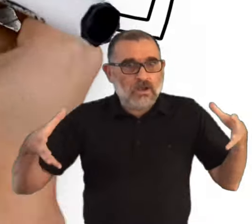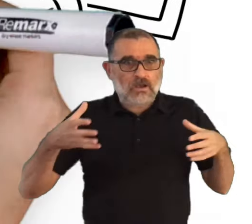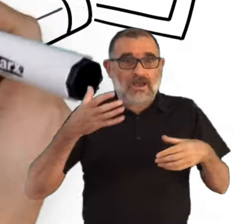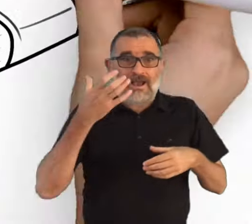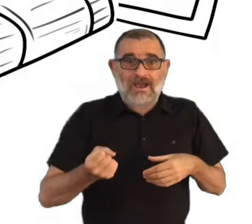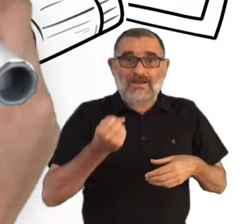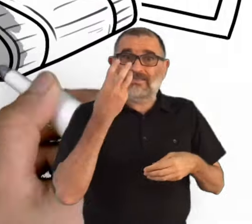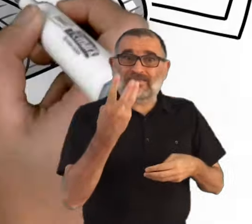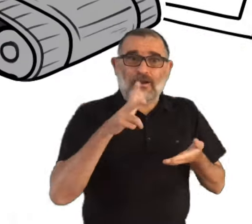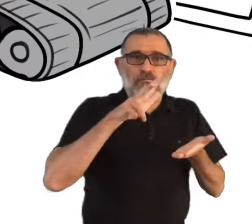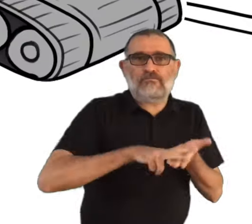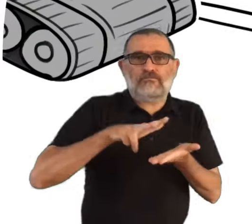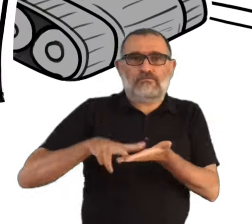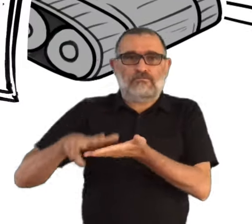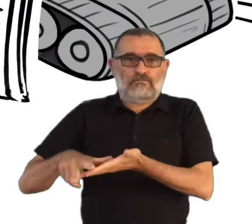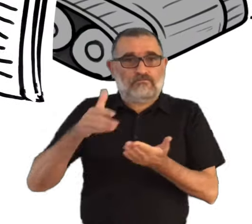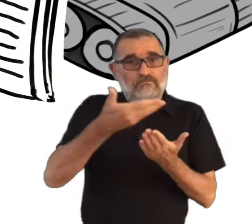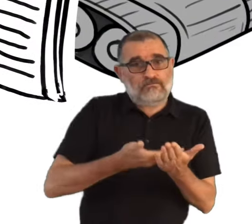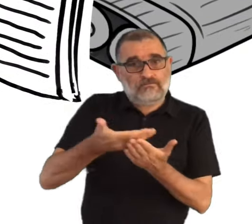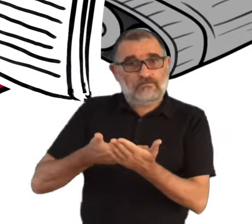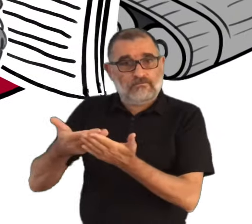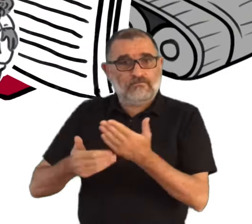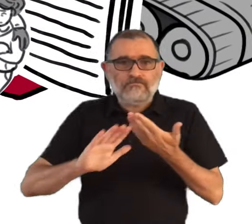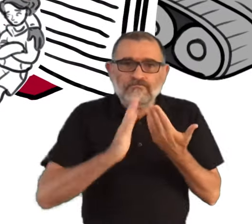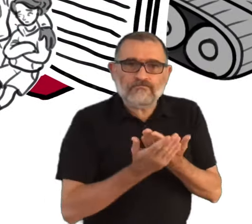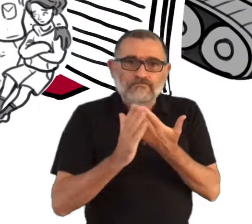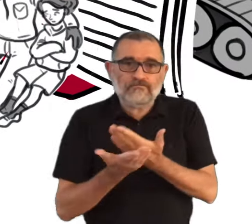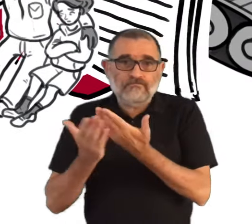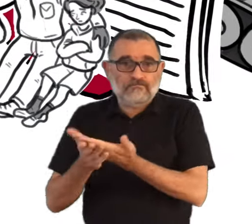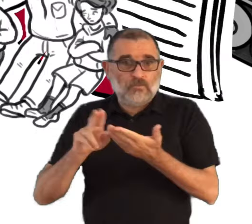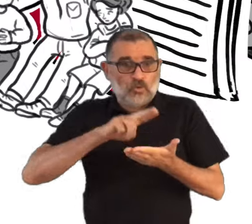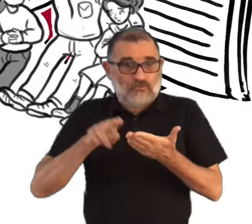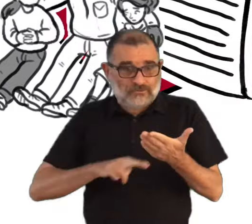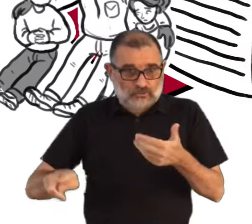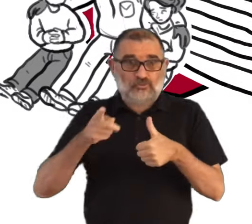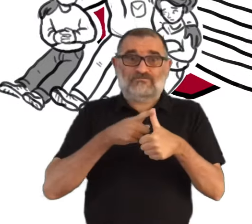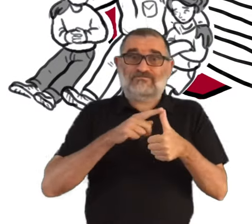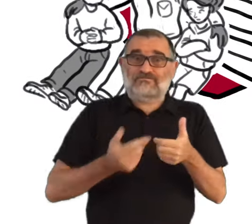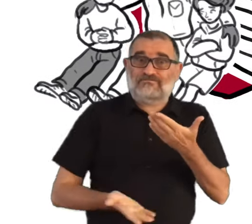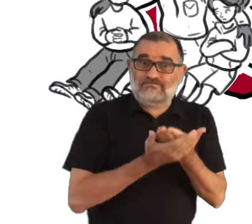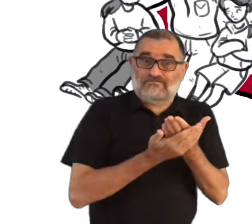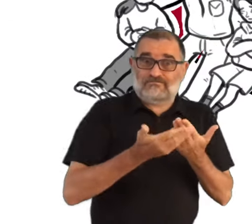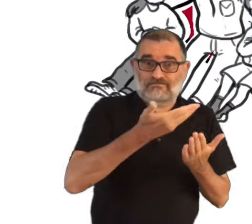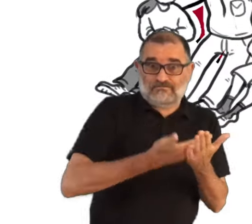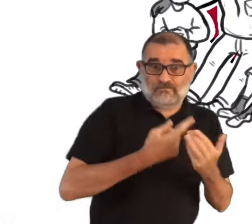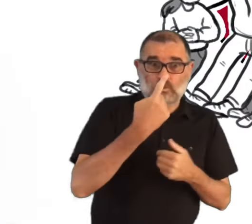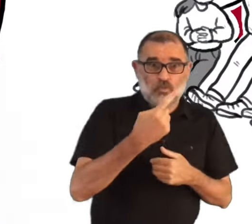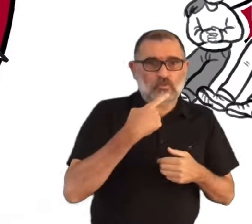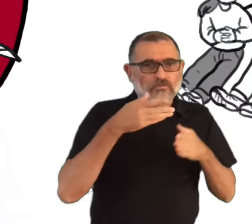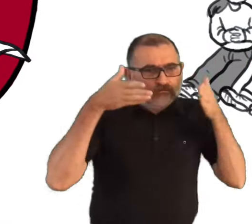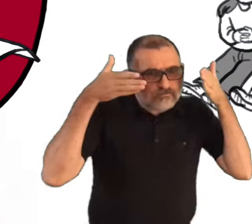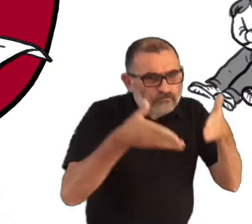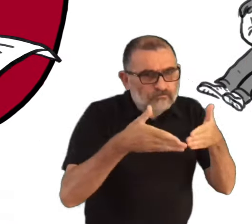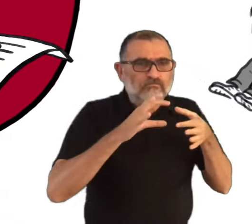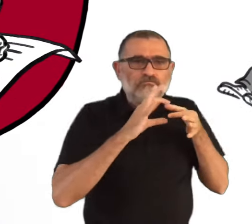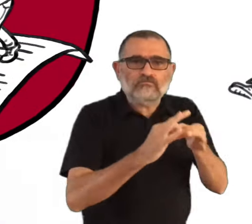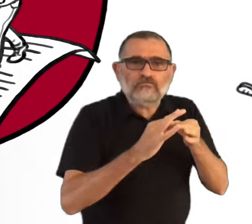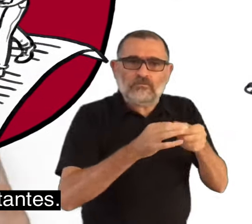Tres protocolos adicionales amplían la protección que otorgan los convenios. El protocolo primero, que abarca los conflictos armados